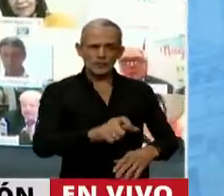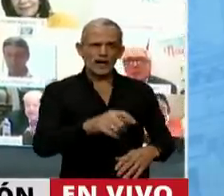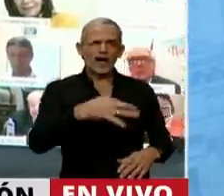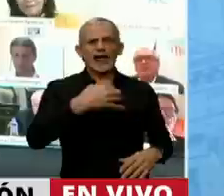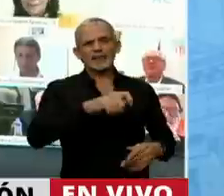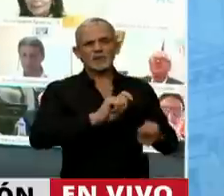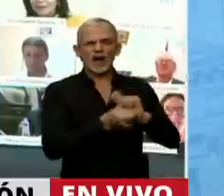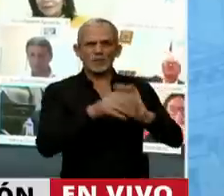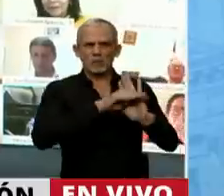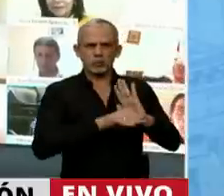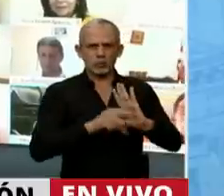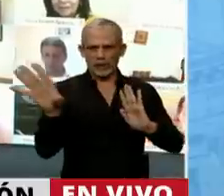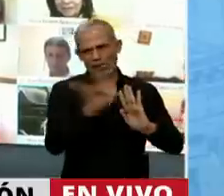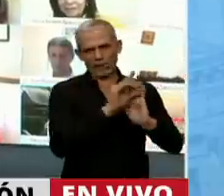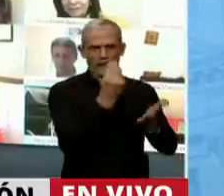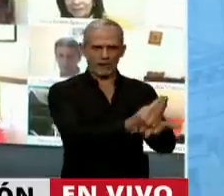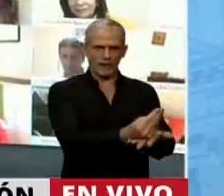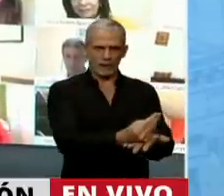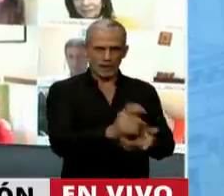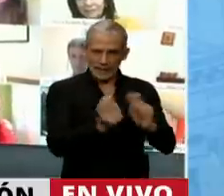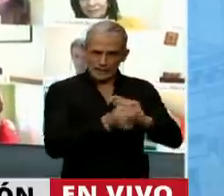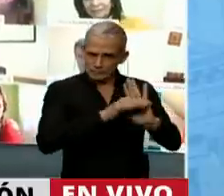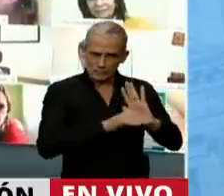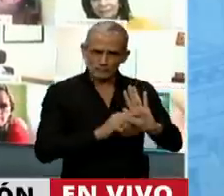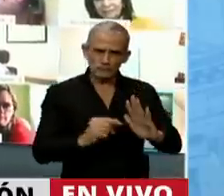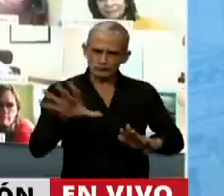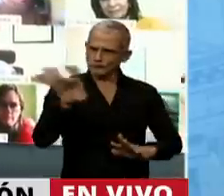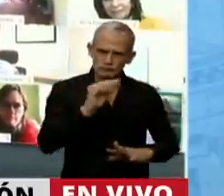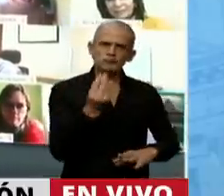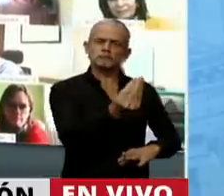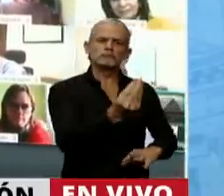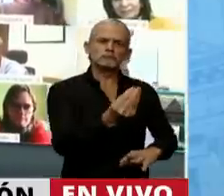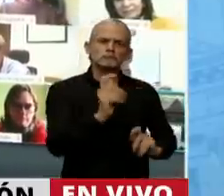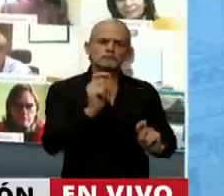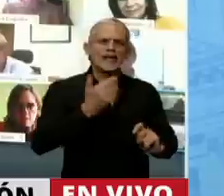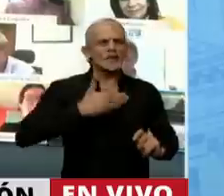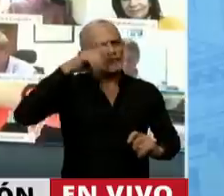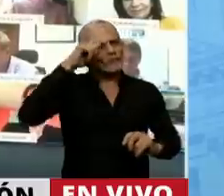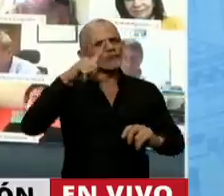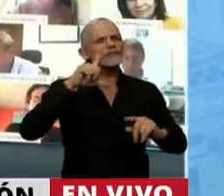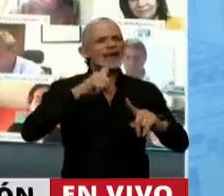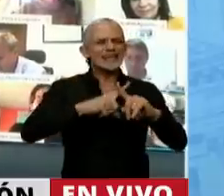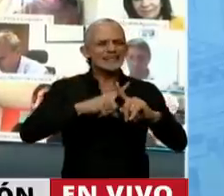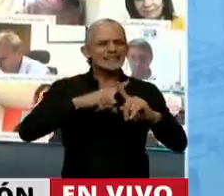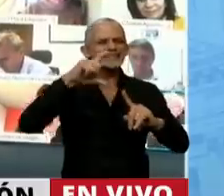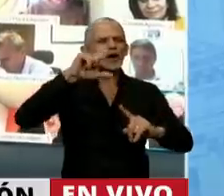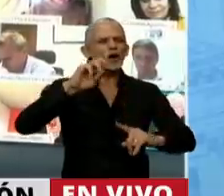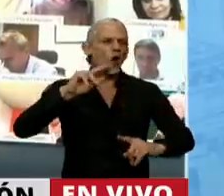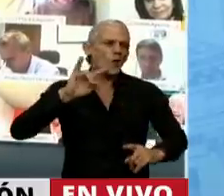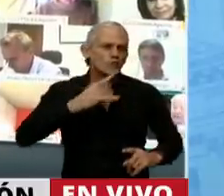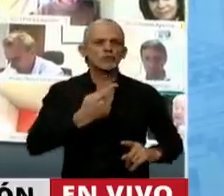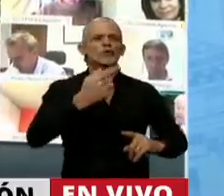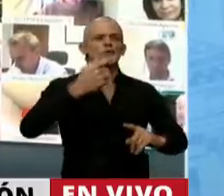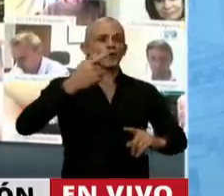la normativa para poder designar, sino que la designamos a Félix Croux, que es un fiscal probo,